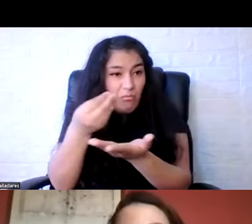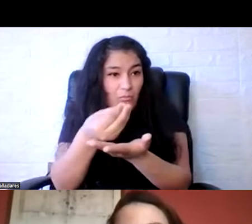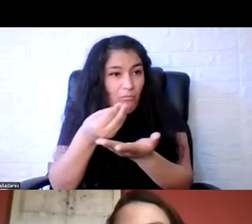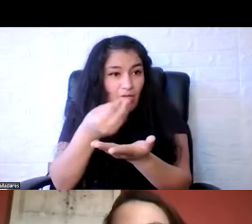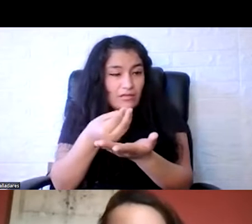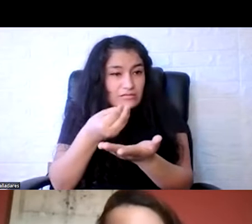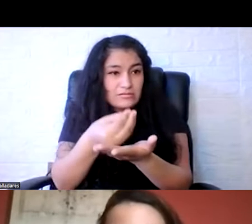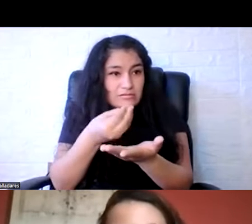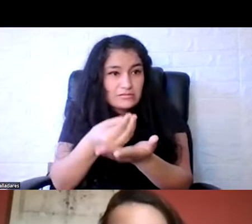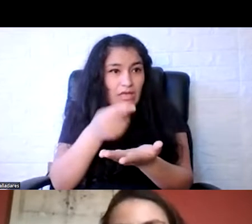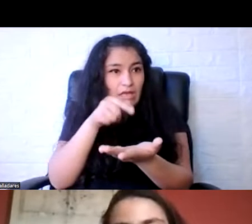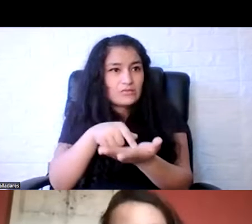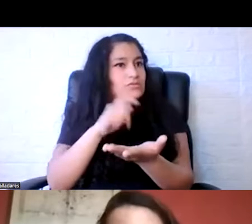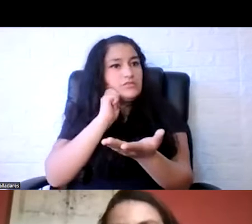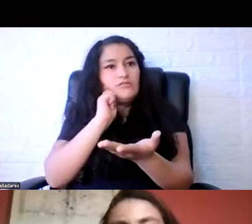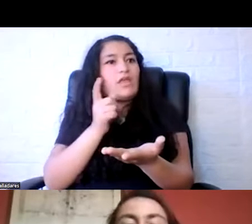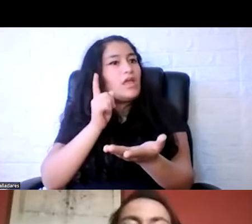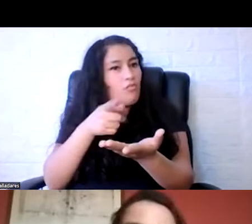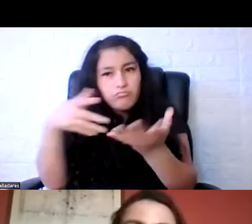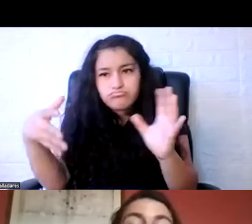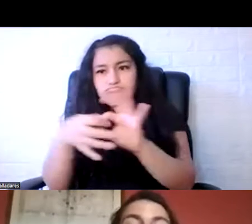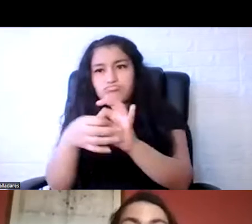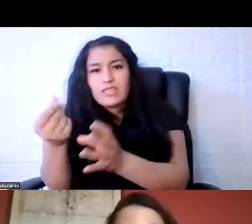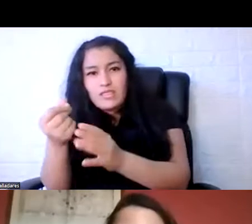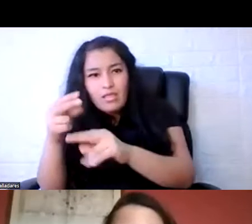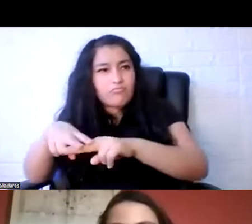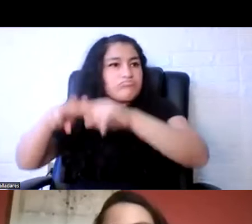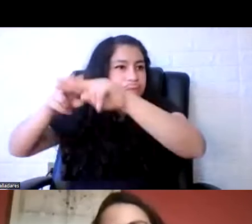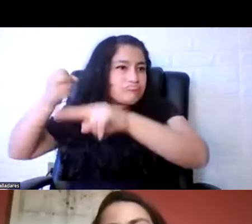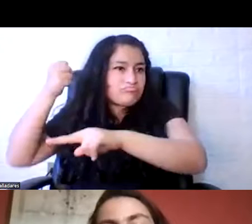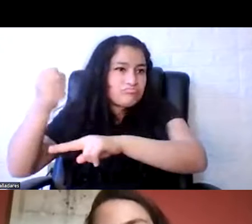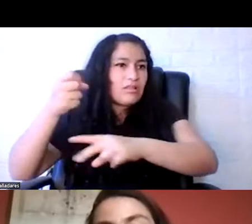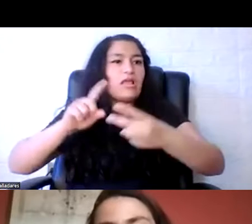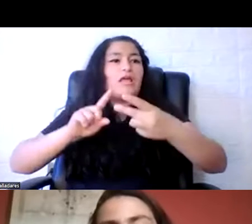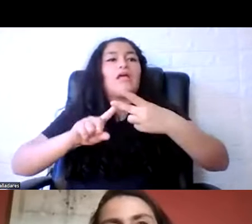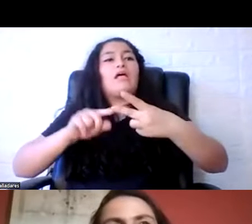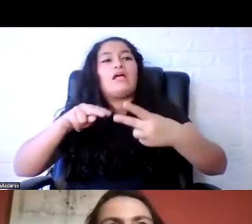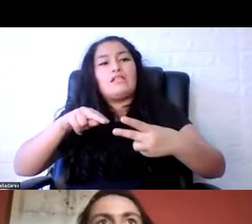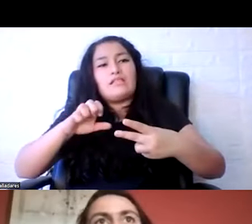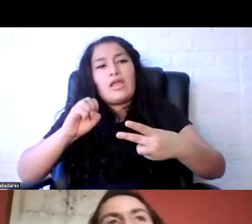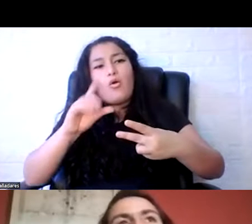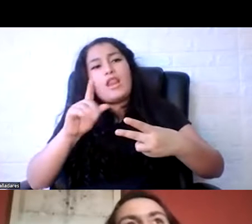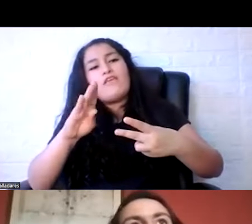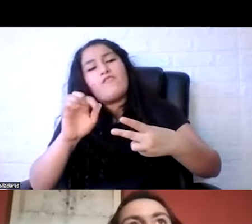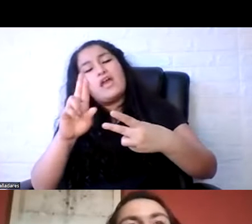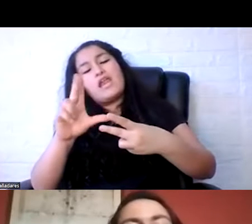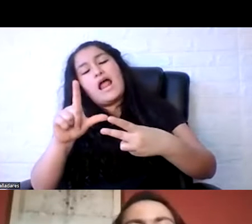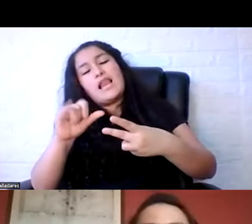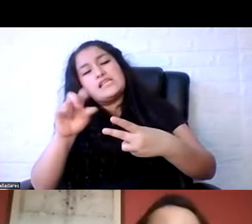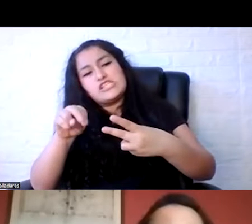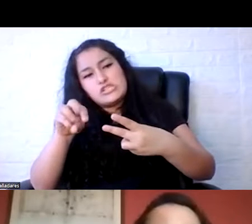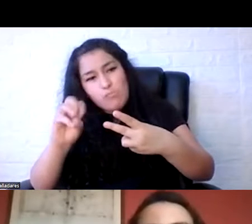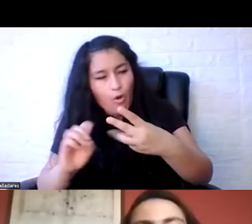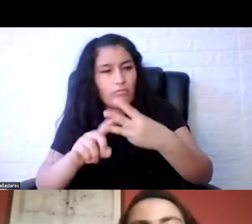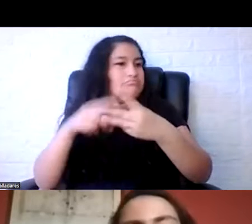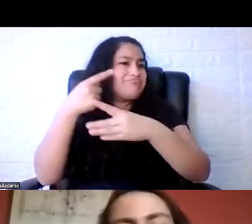están íntimamente relacionados con el capitalismo, con el neoliberalismo, con el extractivismo, ¿no es cierto?, las mujeres en la minería, por ejemplo, hay que dejar de